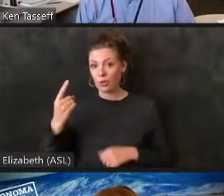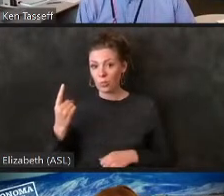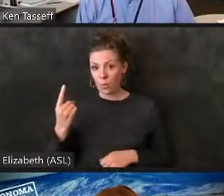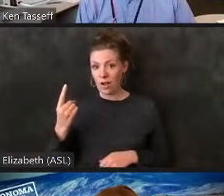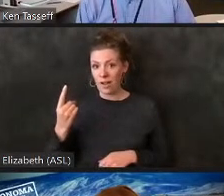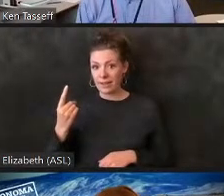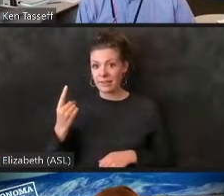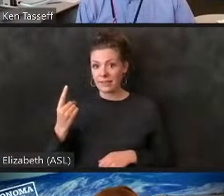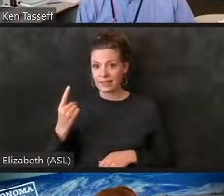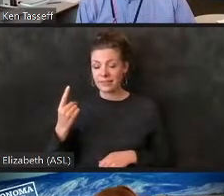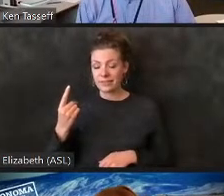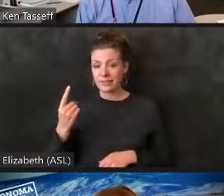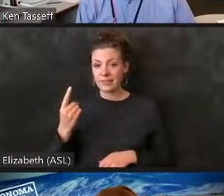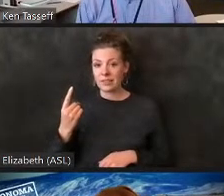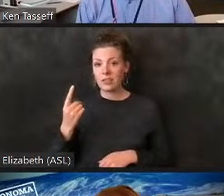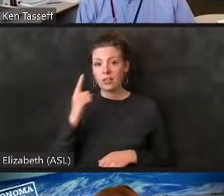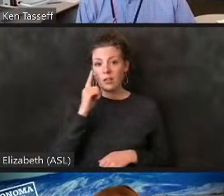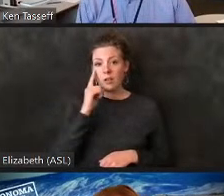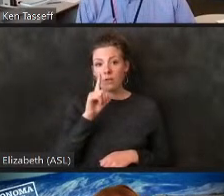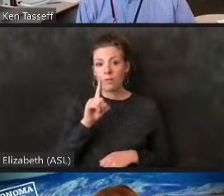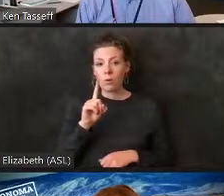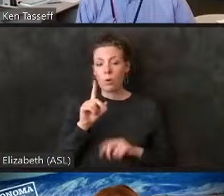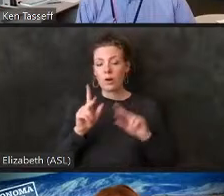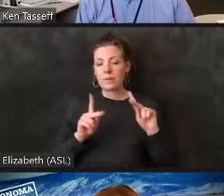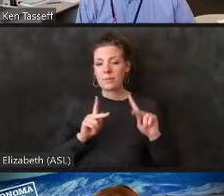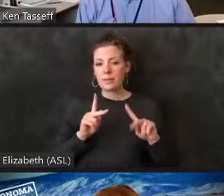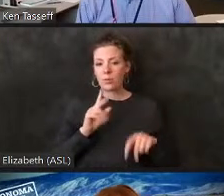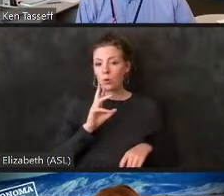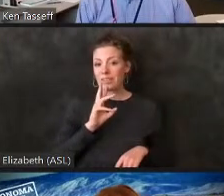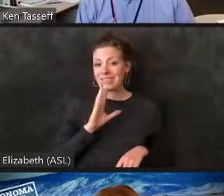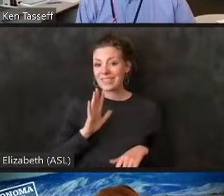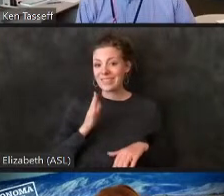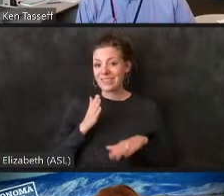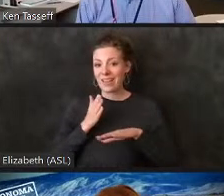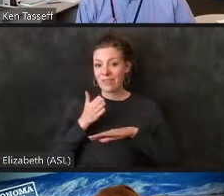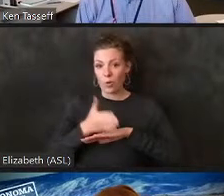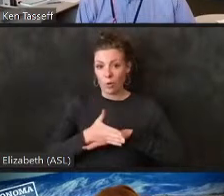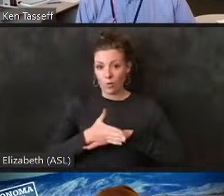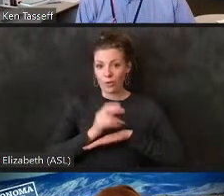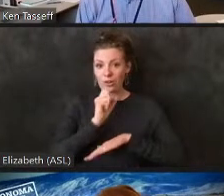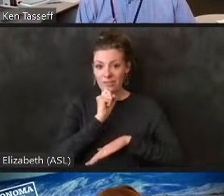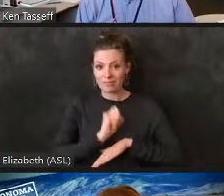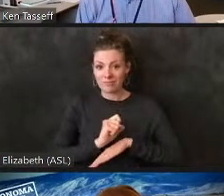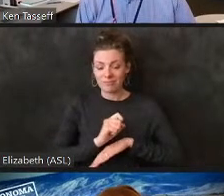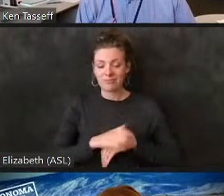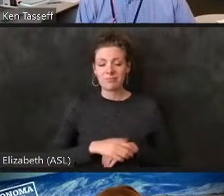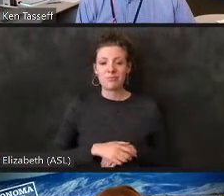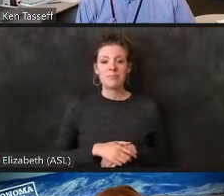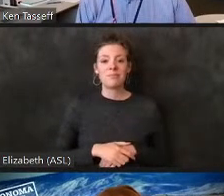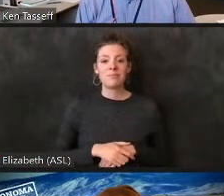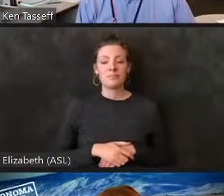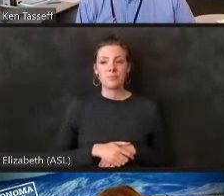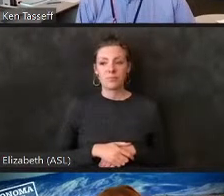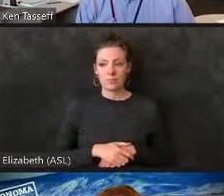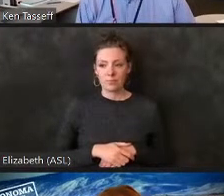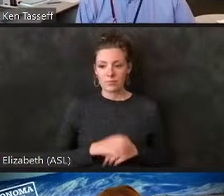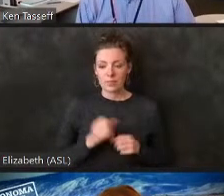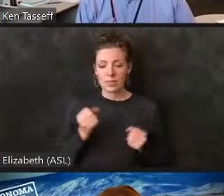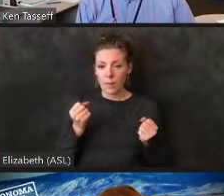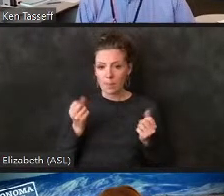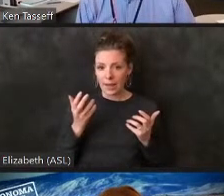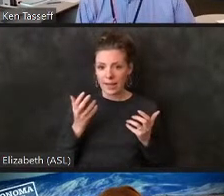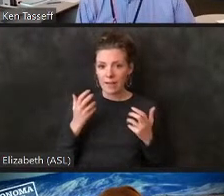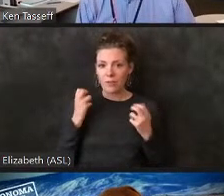grupo 1B y en el grupo A, un grupo A1. Personas